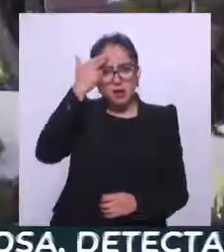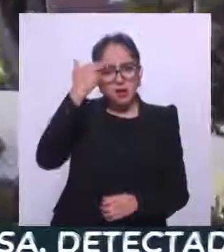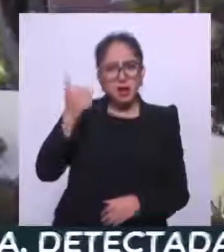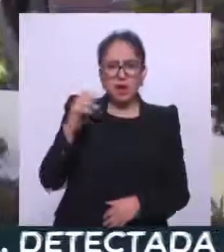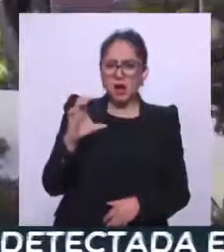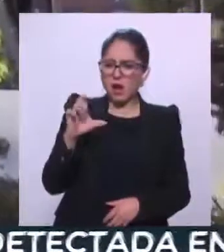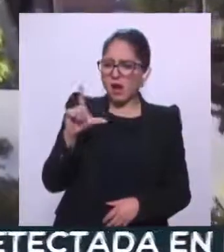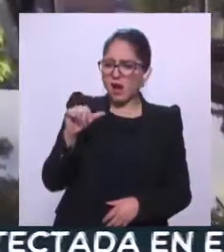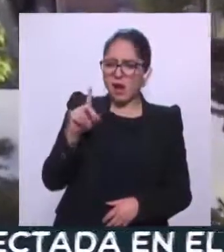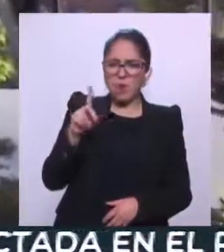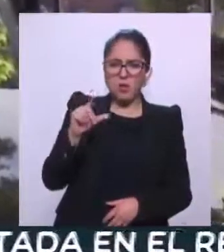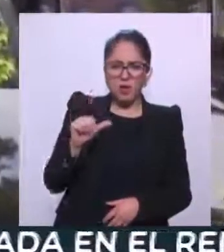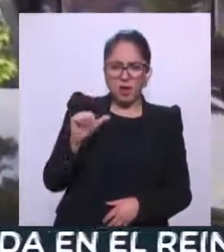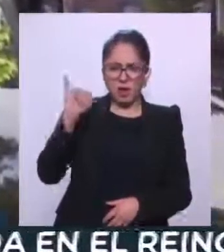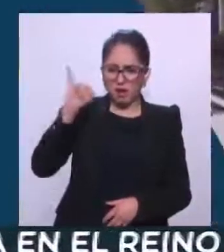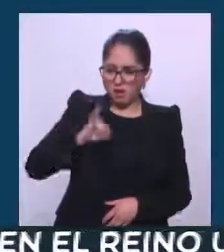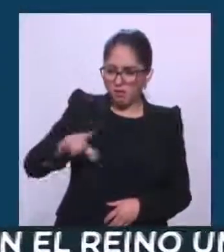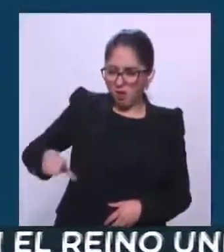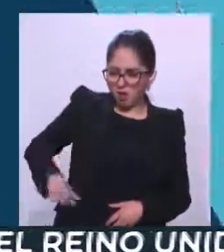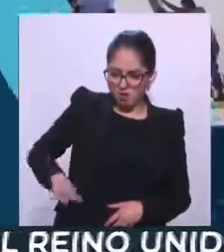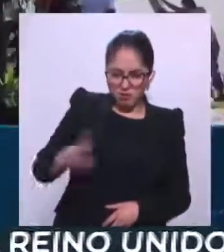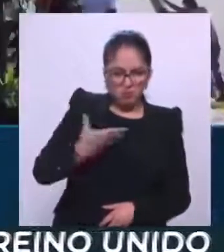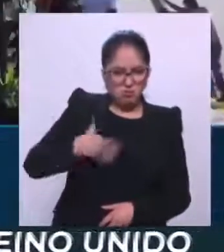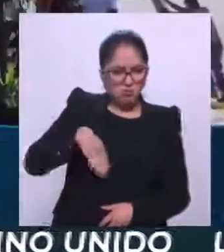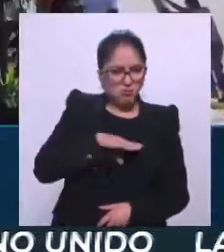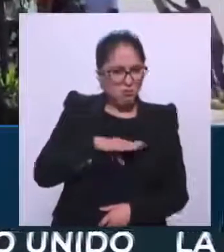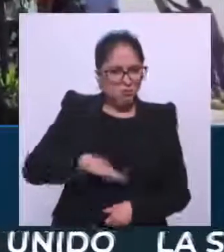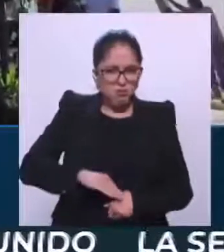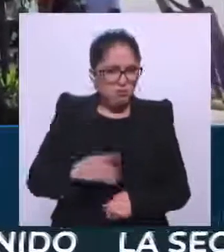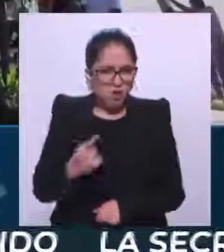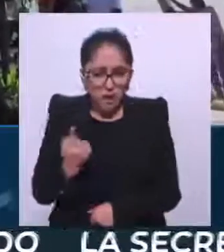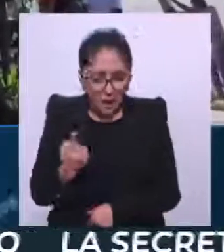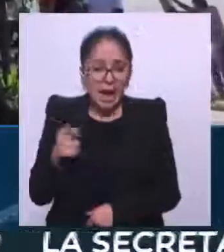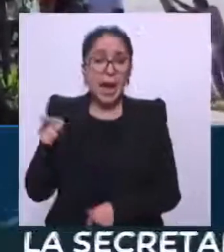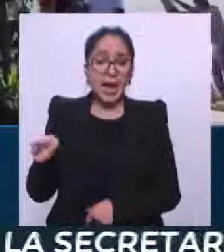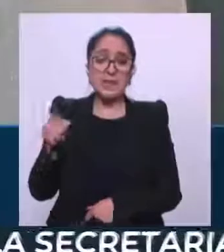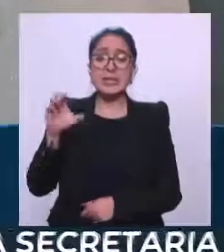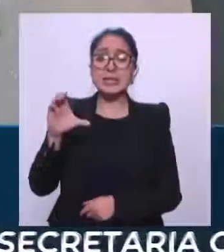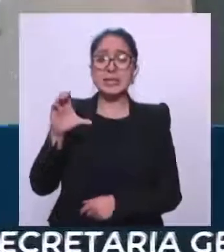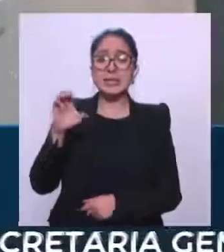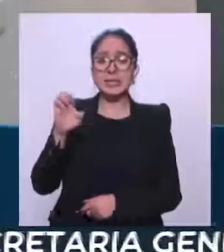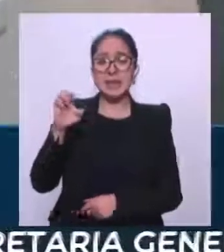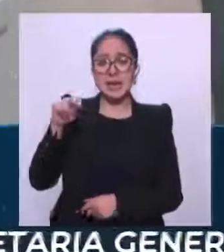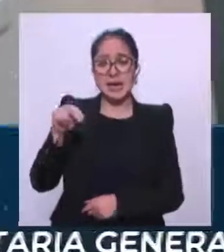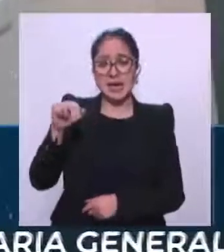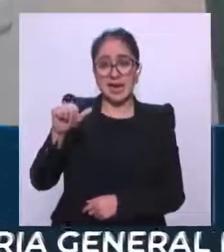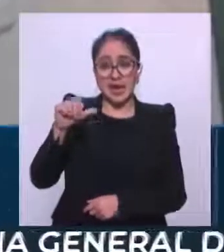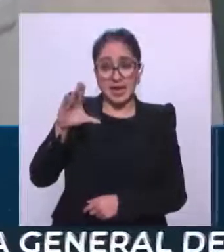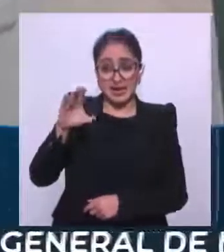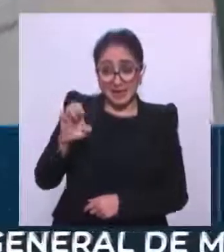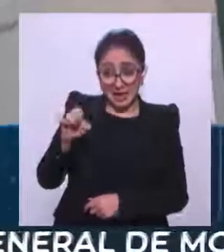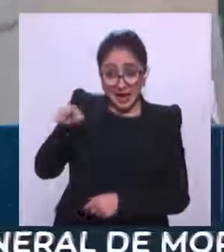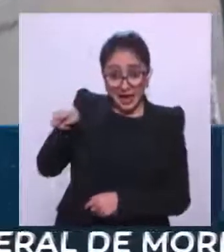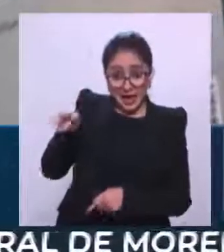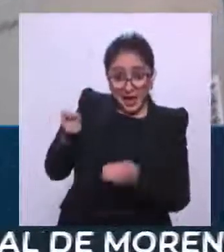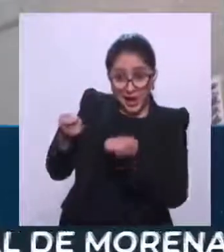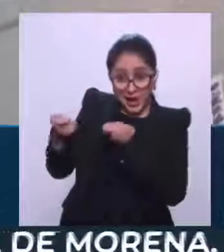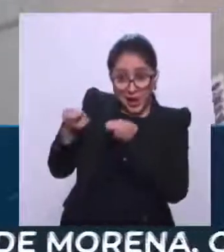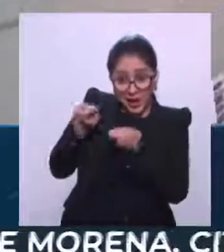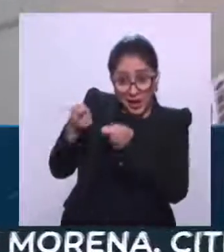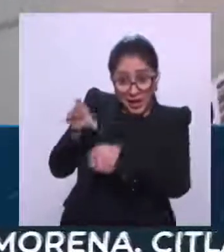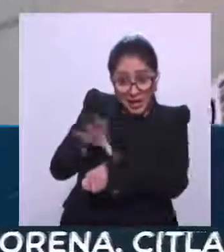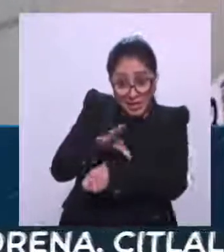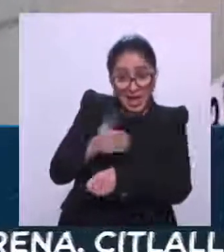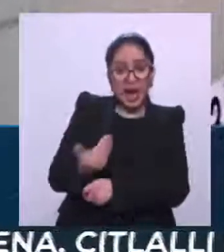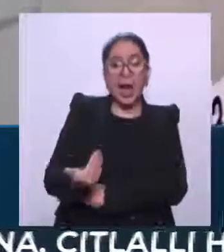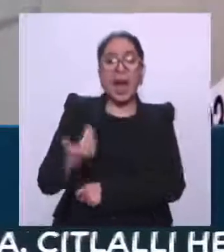Sheinbaum? Porque el hecho de que la CENACE, que es el Centro Nacional de Control de la Energía, con la reforma